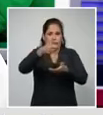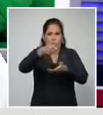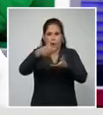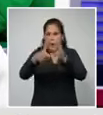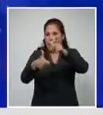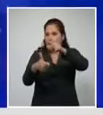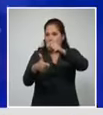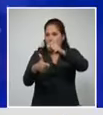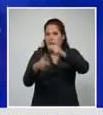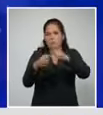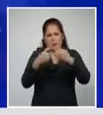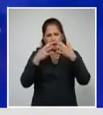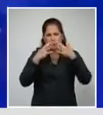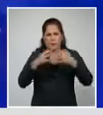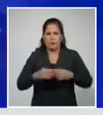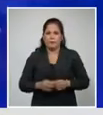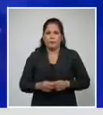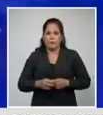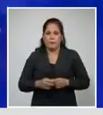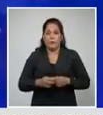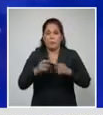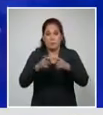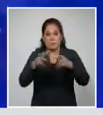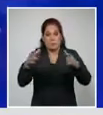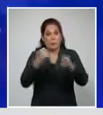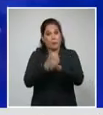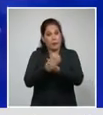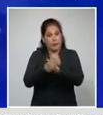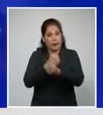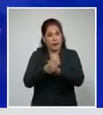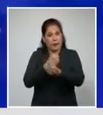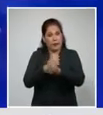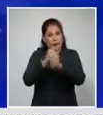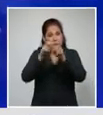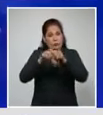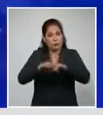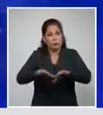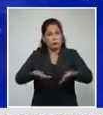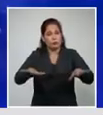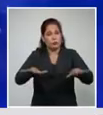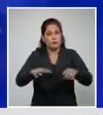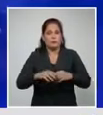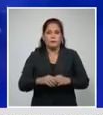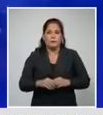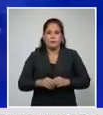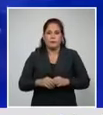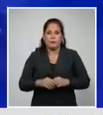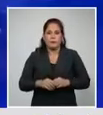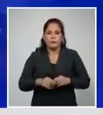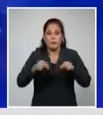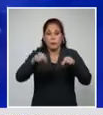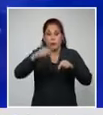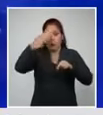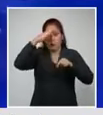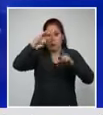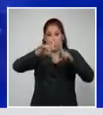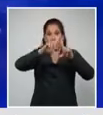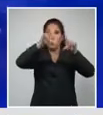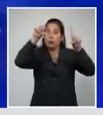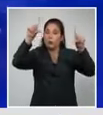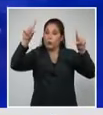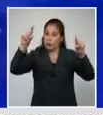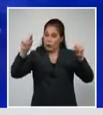aquí la situación de Cuba. Elevado riesgo epidemiológico por la COVID-19 presenta hoy Cuba en